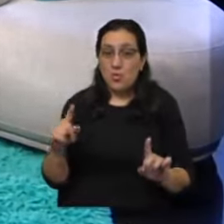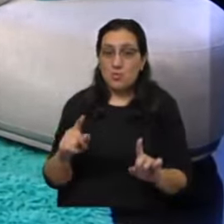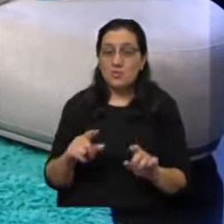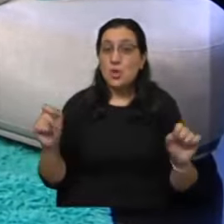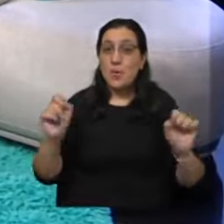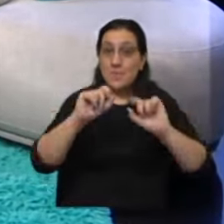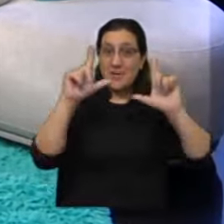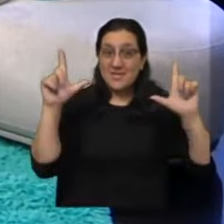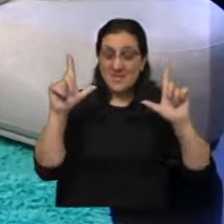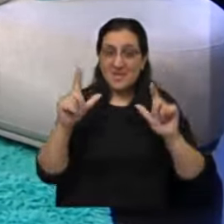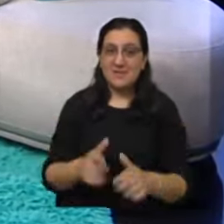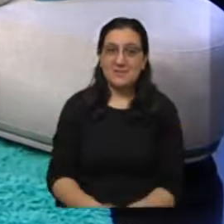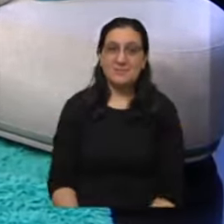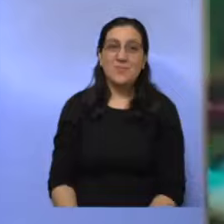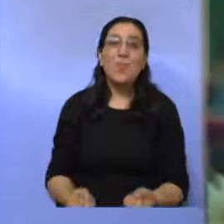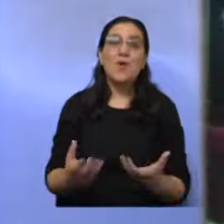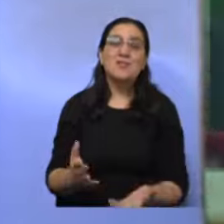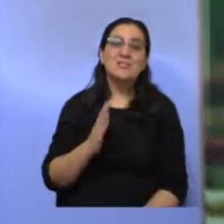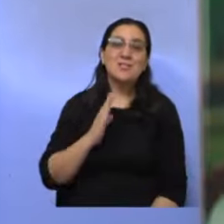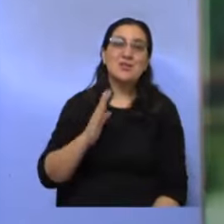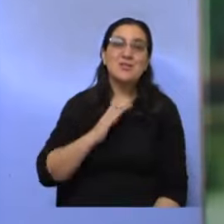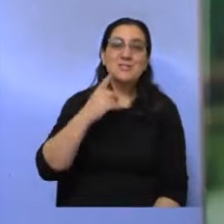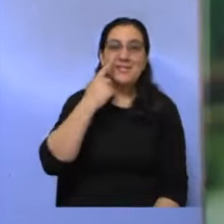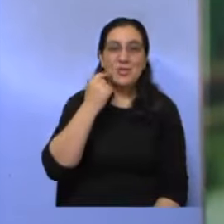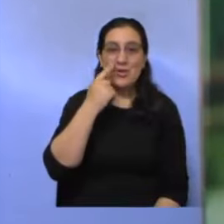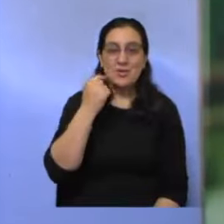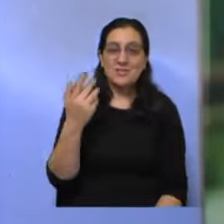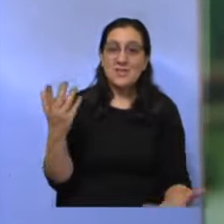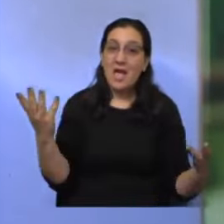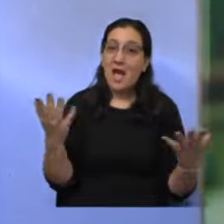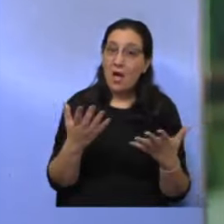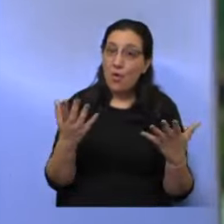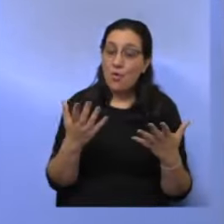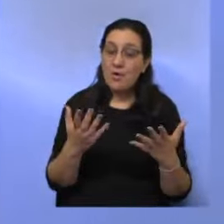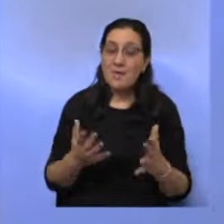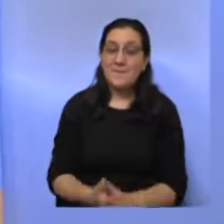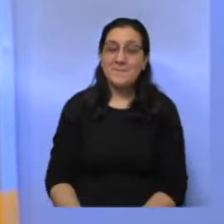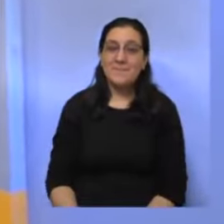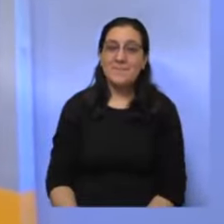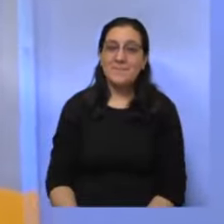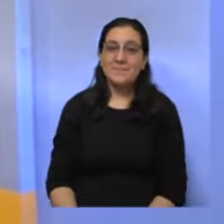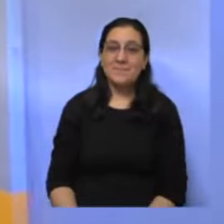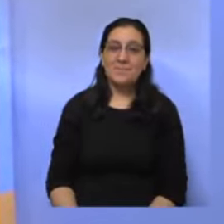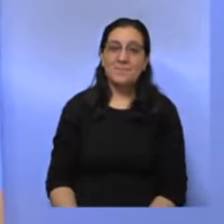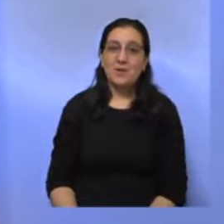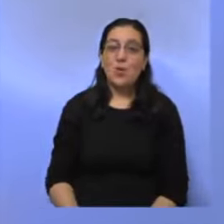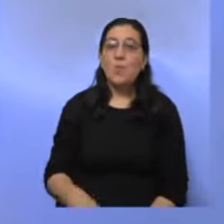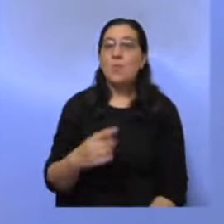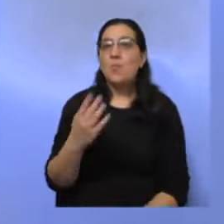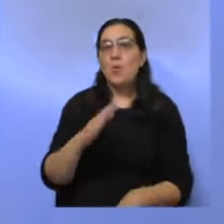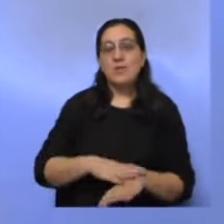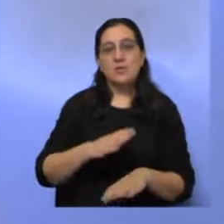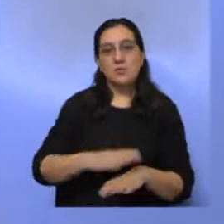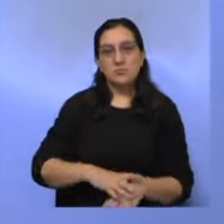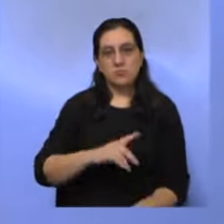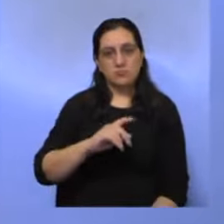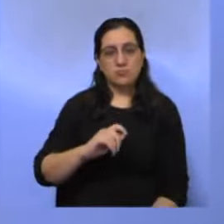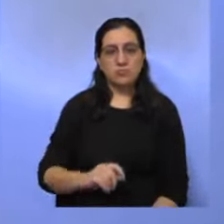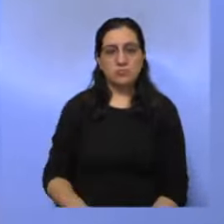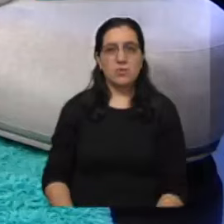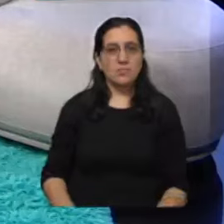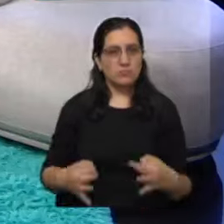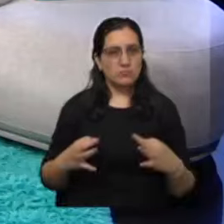sorpresa. Yo hay tampoco. Presa. Señores, señores, bien. Corresponde ahora, entre medio de este jolgorio, un instante de seriedad porque tenemos nuestra